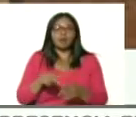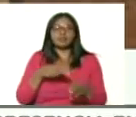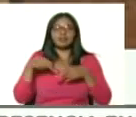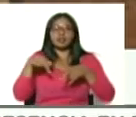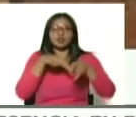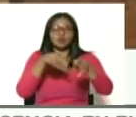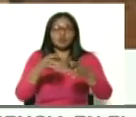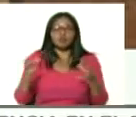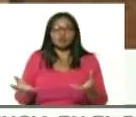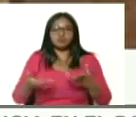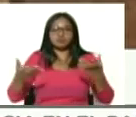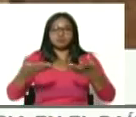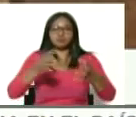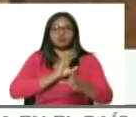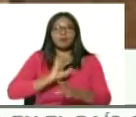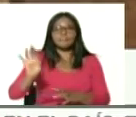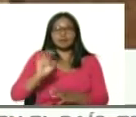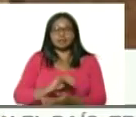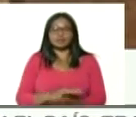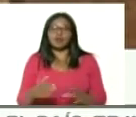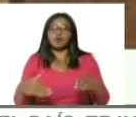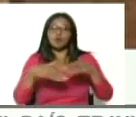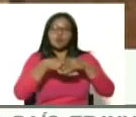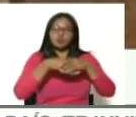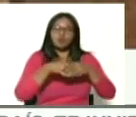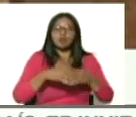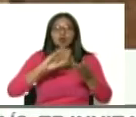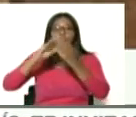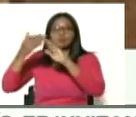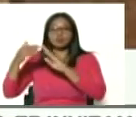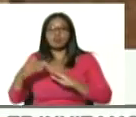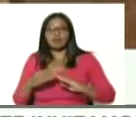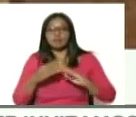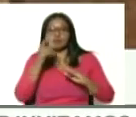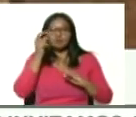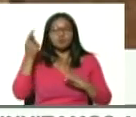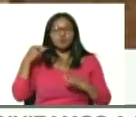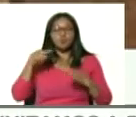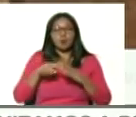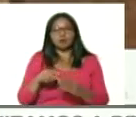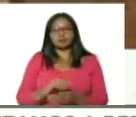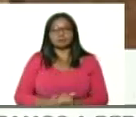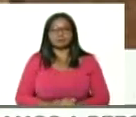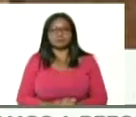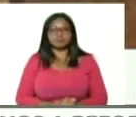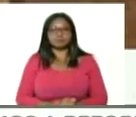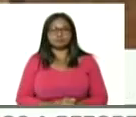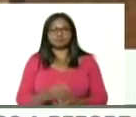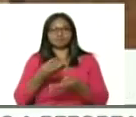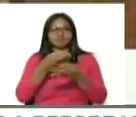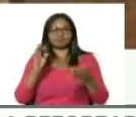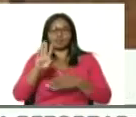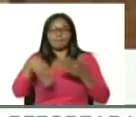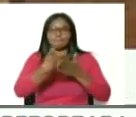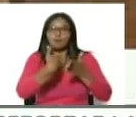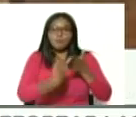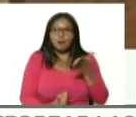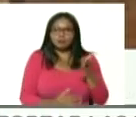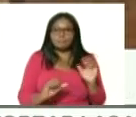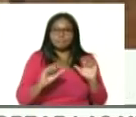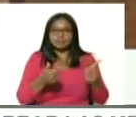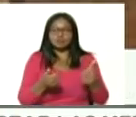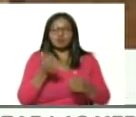ruta del fuego patrio de la mano de los comuneros, de las comuneras, de los vecinos y las vecinas. Tremenda propuesta que ha surgido